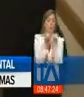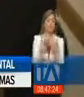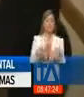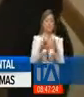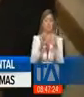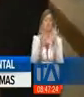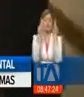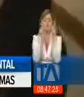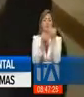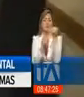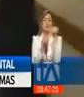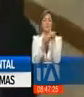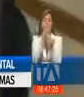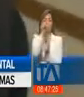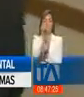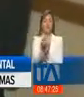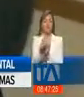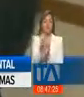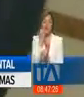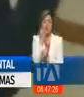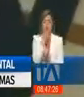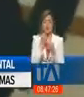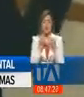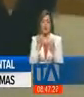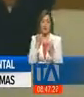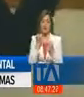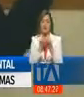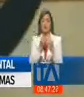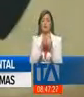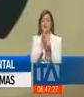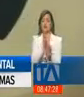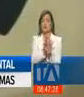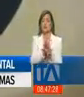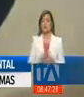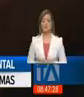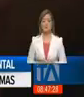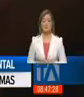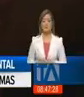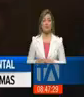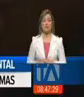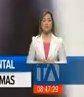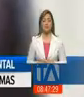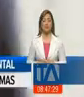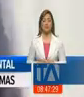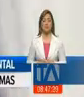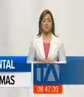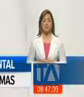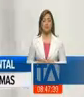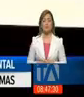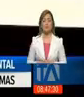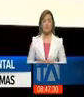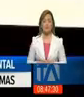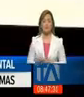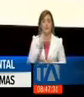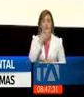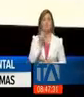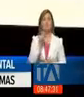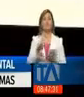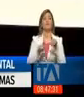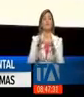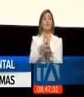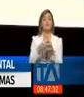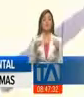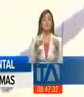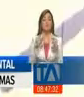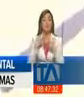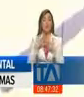en el apoyo que se puede brindar a una persona que está atravesando por problemas psicológicos. Asimismo, aseguran que una de las mejores alternativas